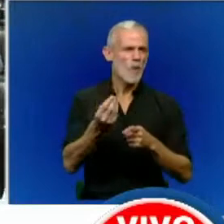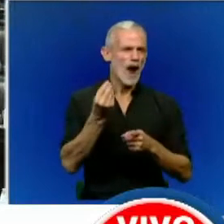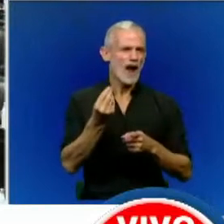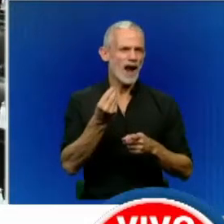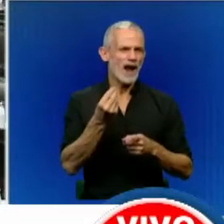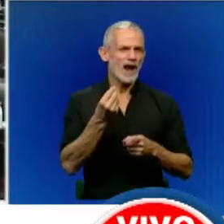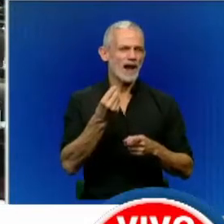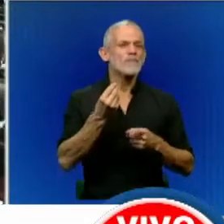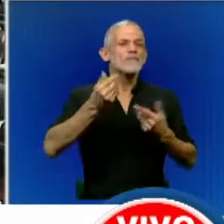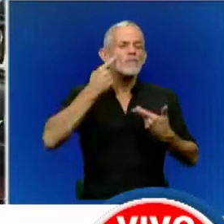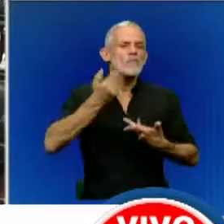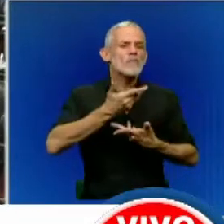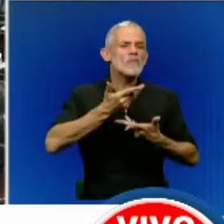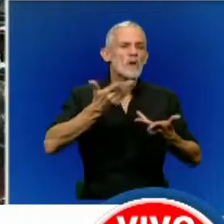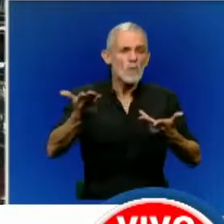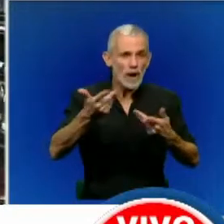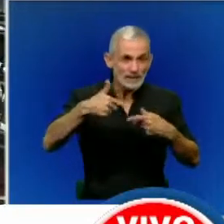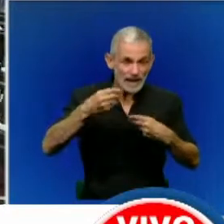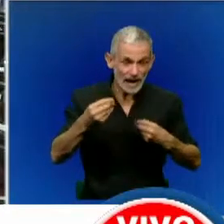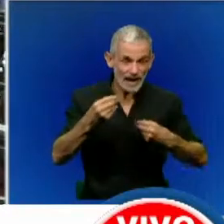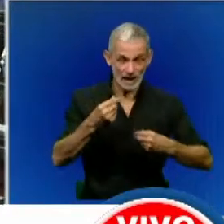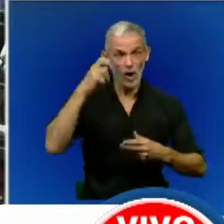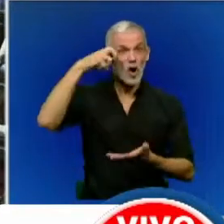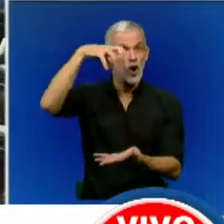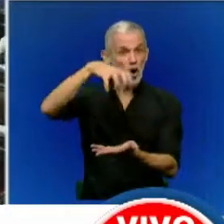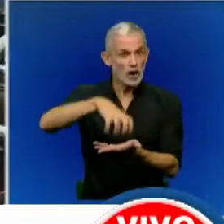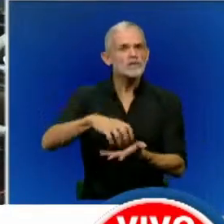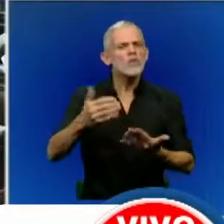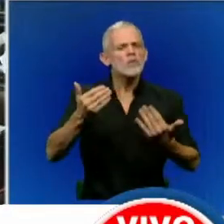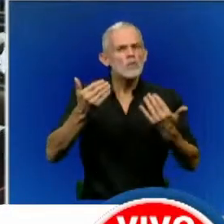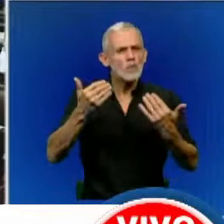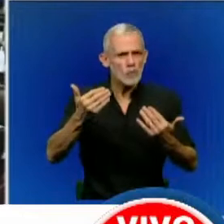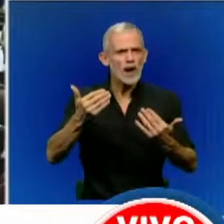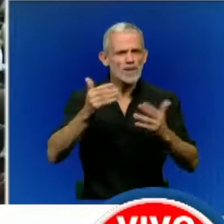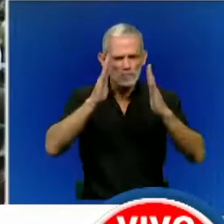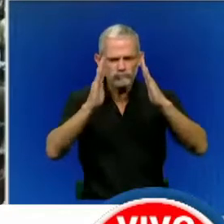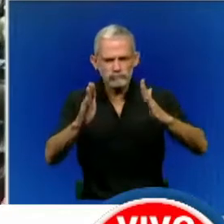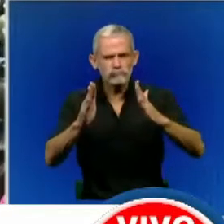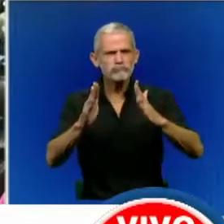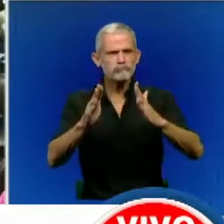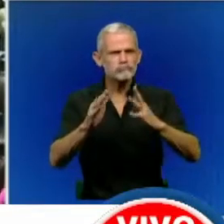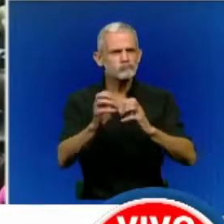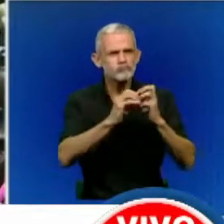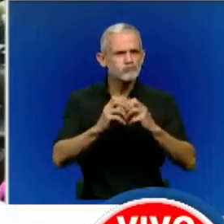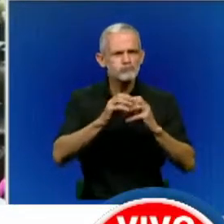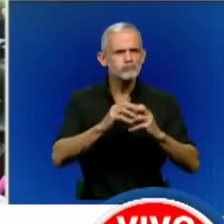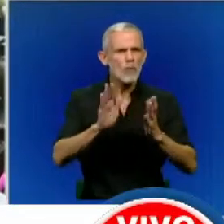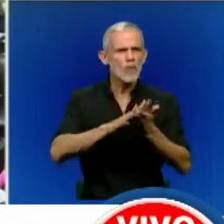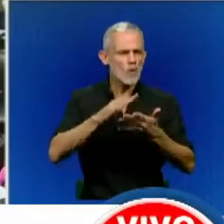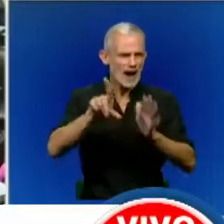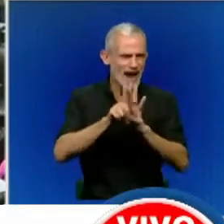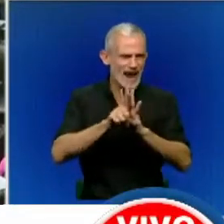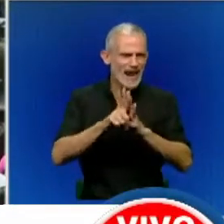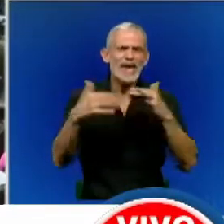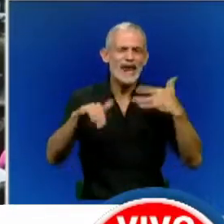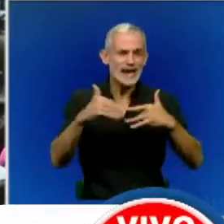que muestran y demuestran que el Congreso puede abocarse al tratamiento de una cuestión y hacerlo rápidamente